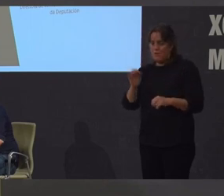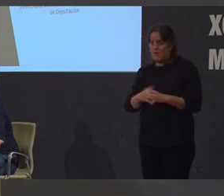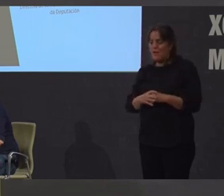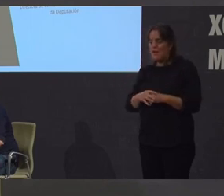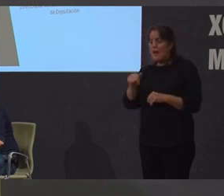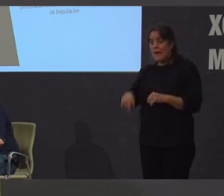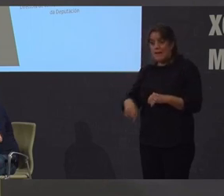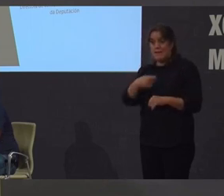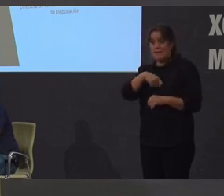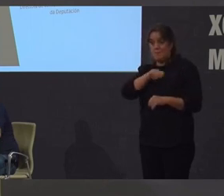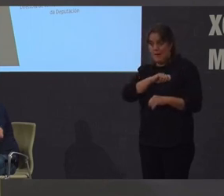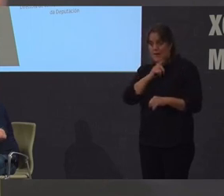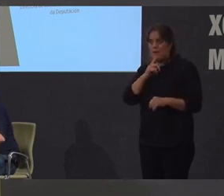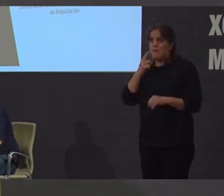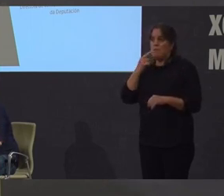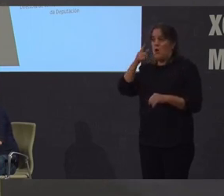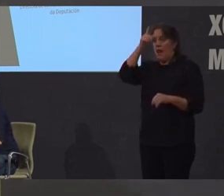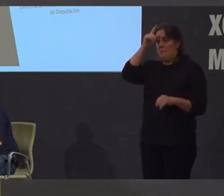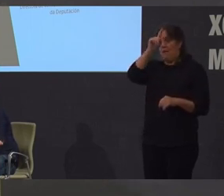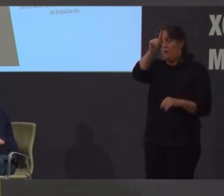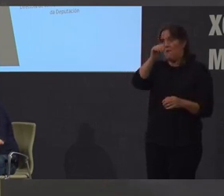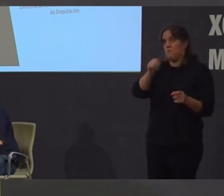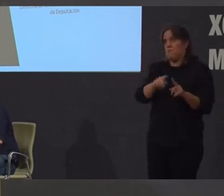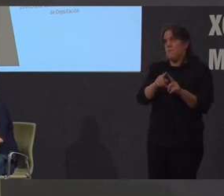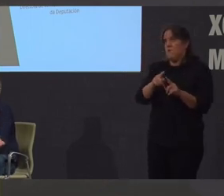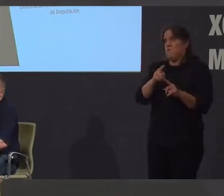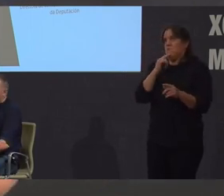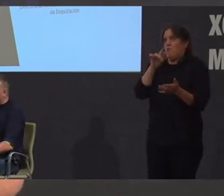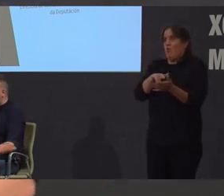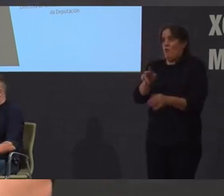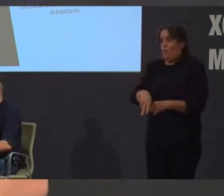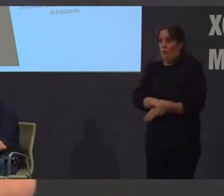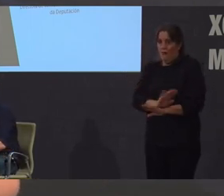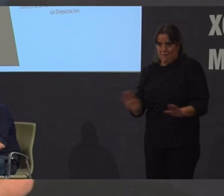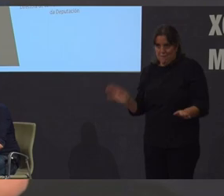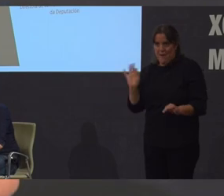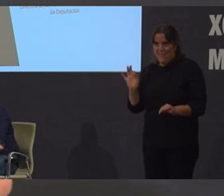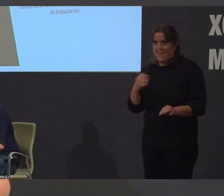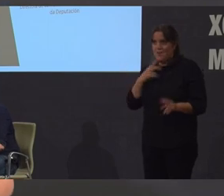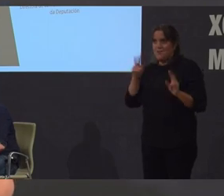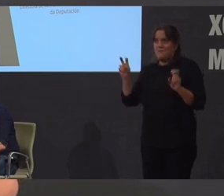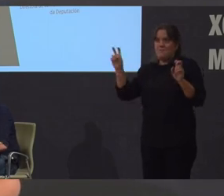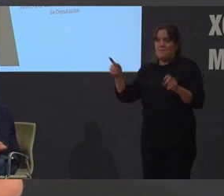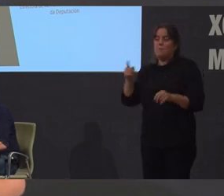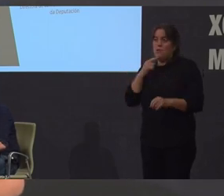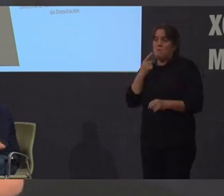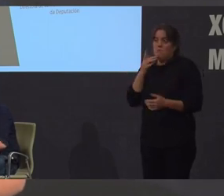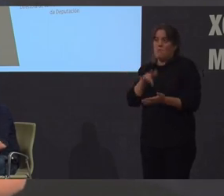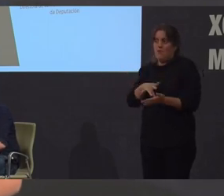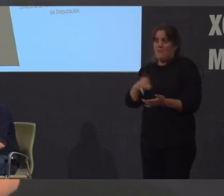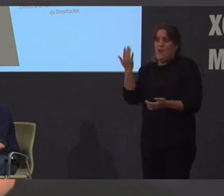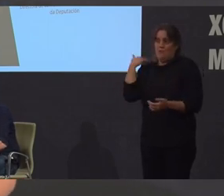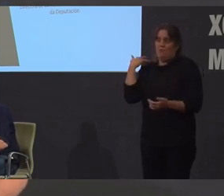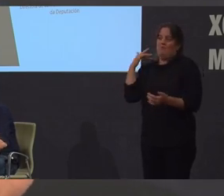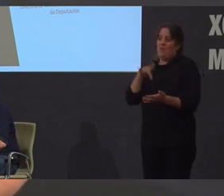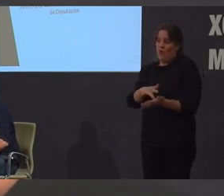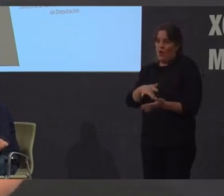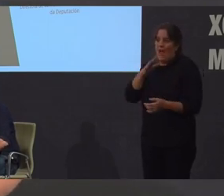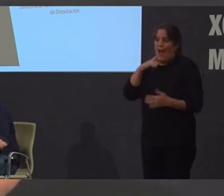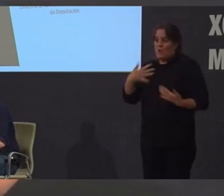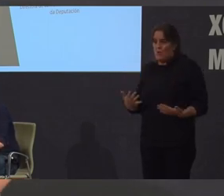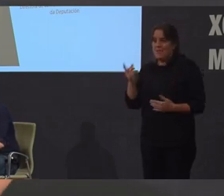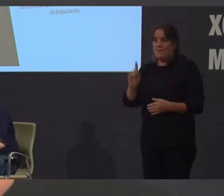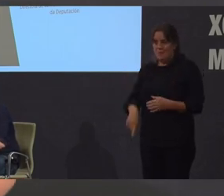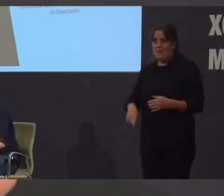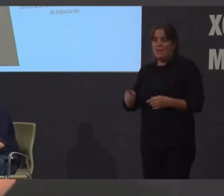en España, y es que esto en Alemania no hubiera pasado o no pasaría. Lo cierto es que sí pasa, ha pasado, y pasó en la